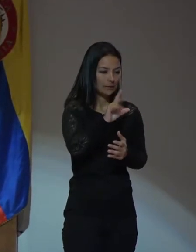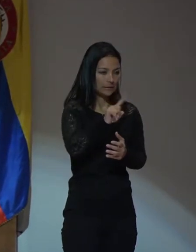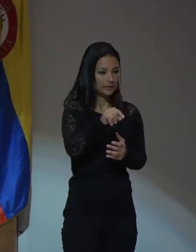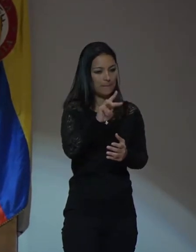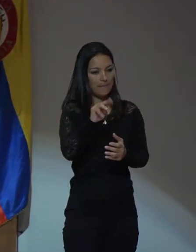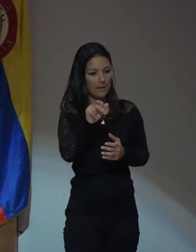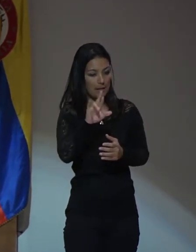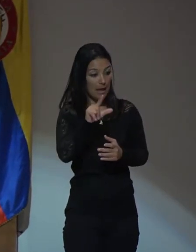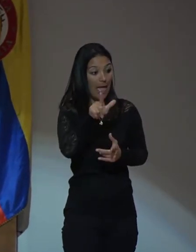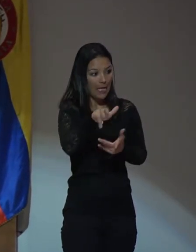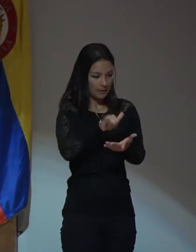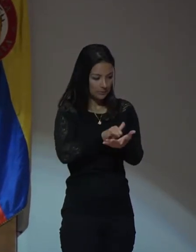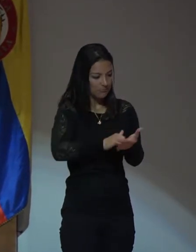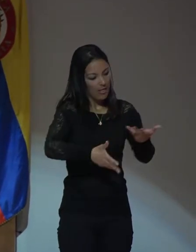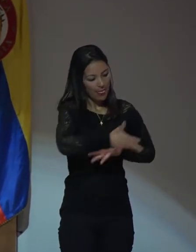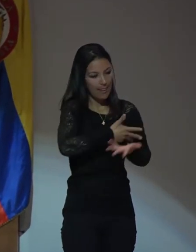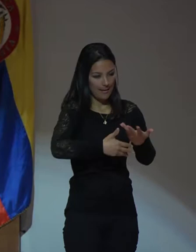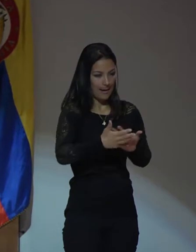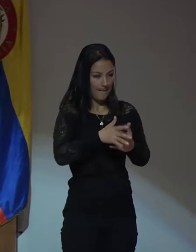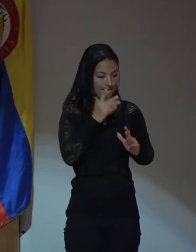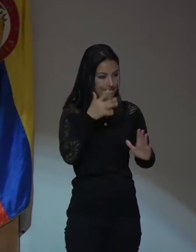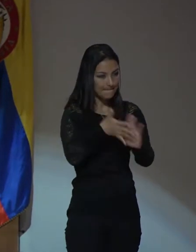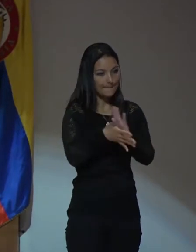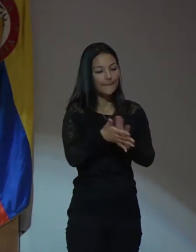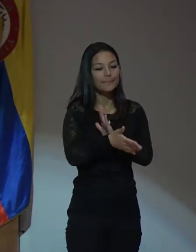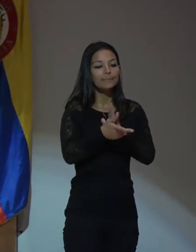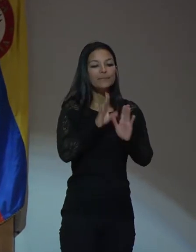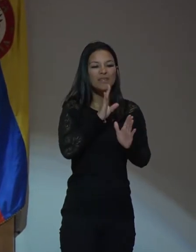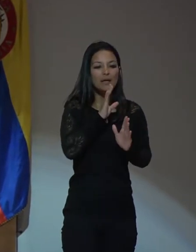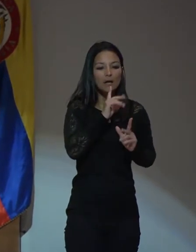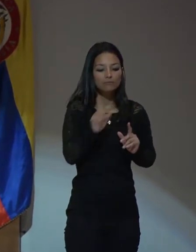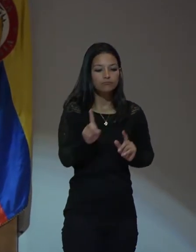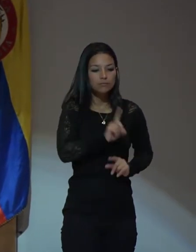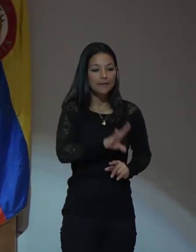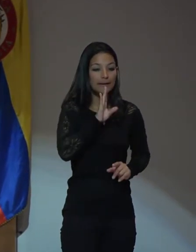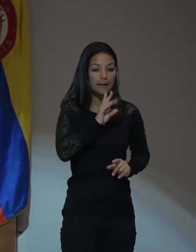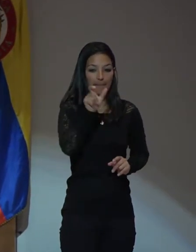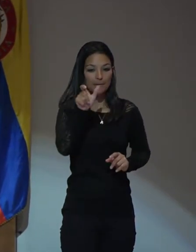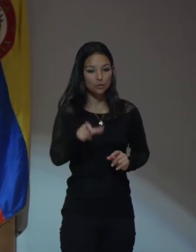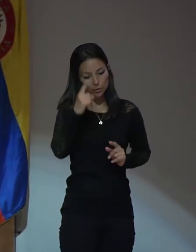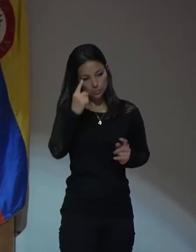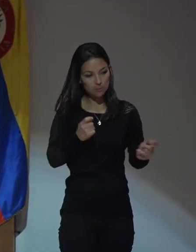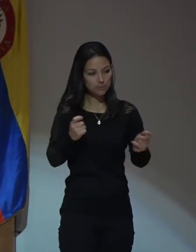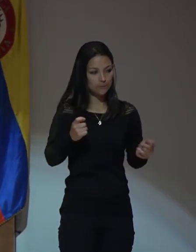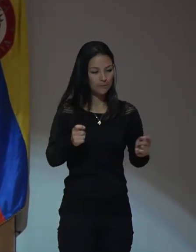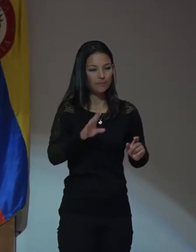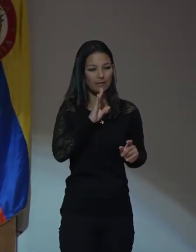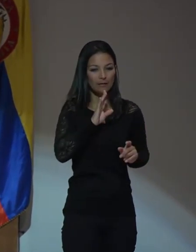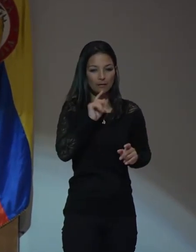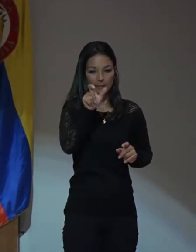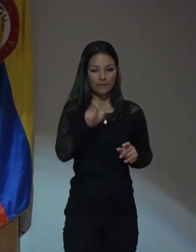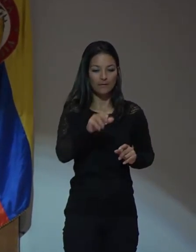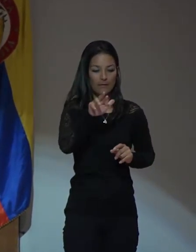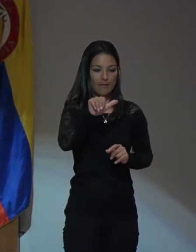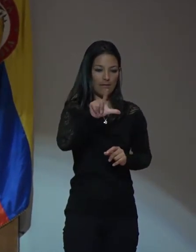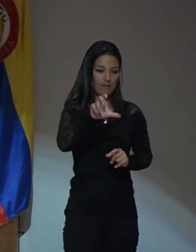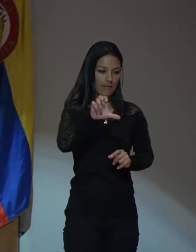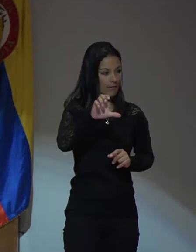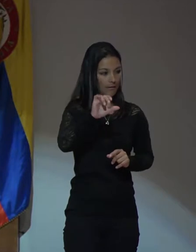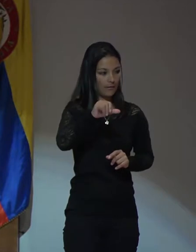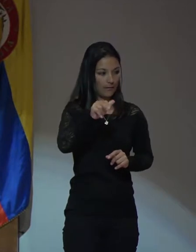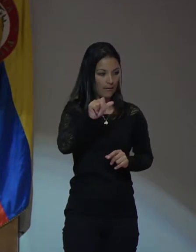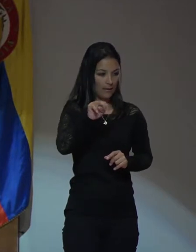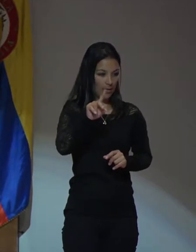siguiente conversatorio. En este participará como moderador el doctor Alejandro Castillejo,